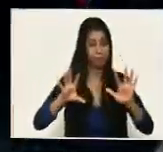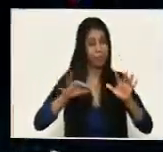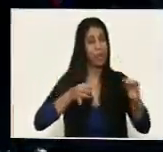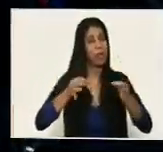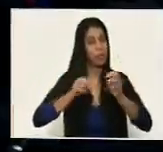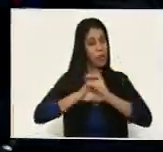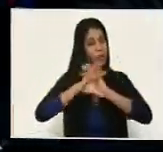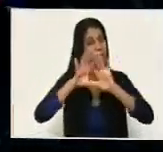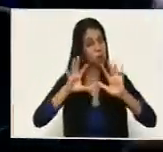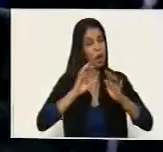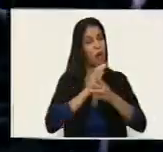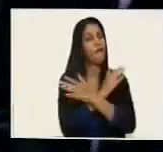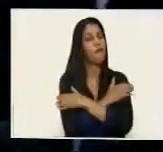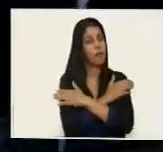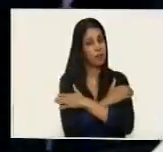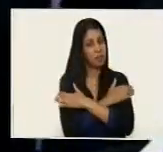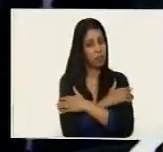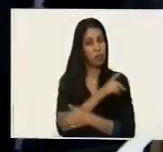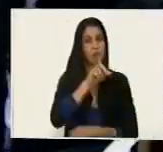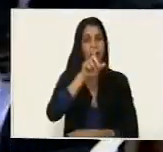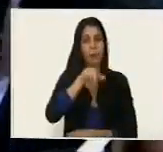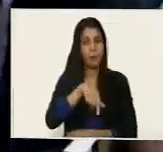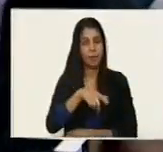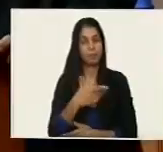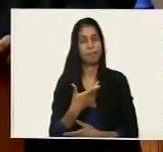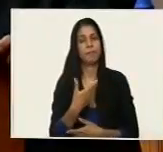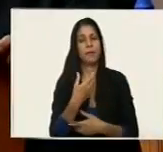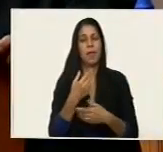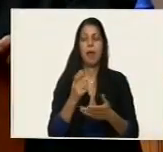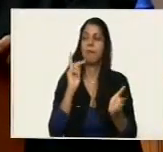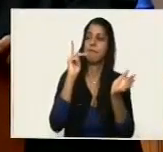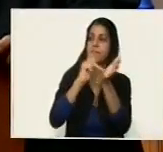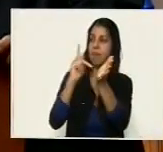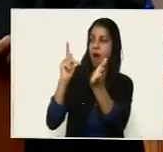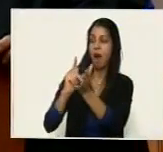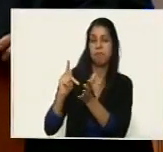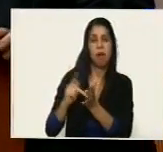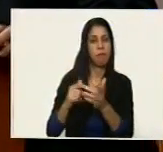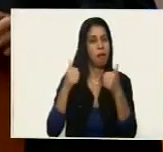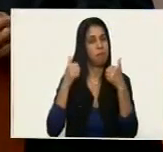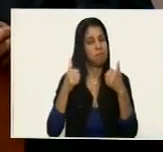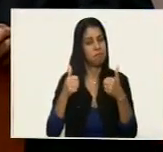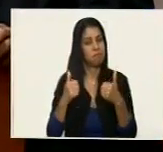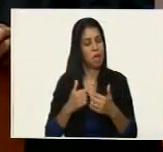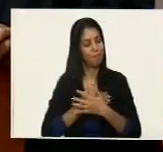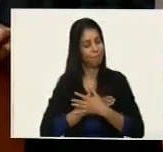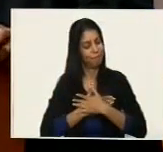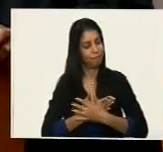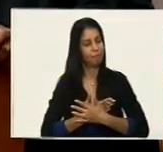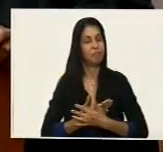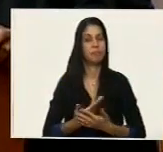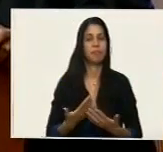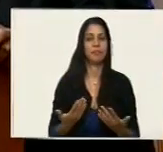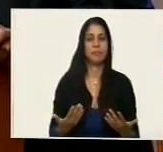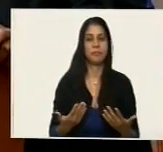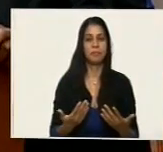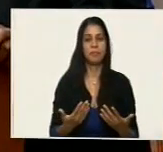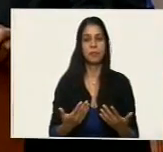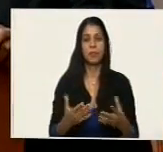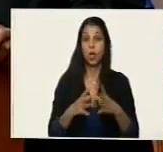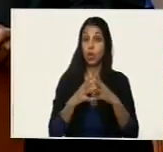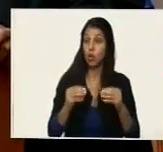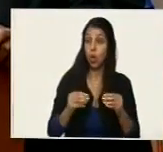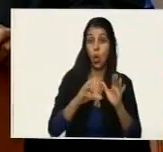Quiero destacar y felicitar ahí la amplitud, la participación fraterna de todos